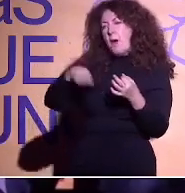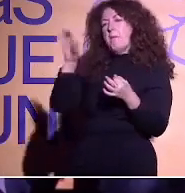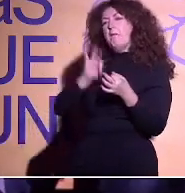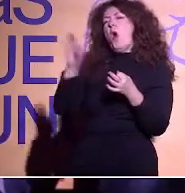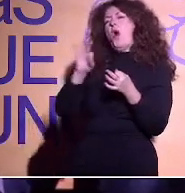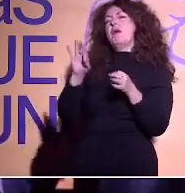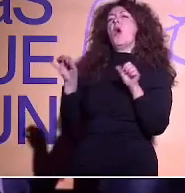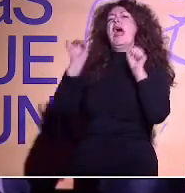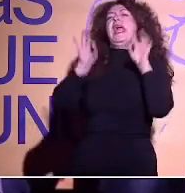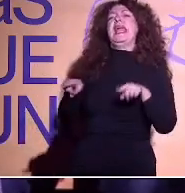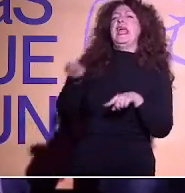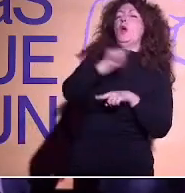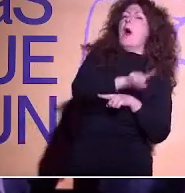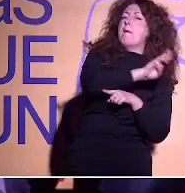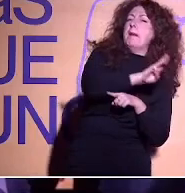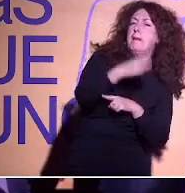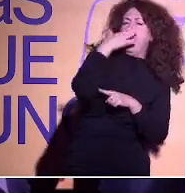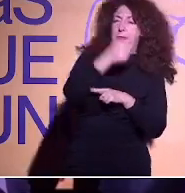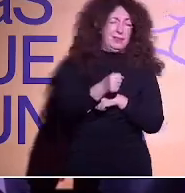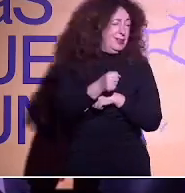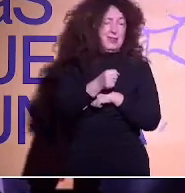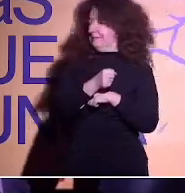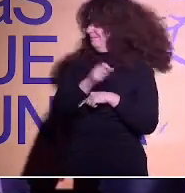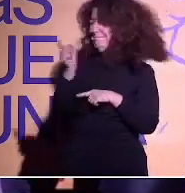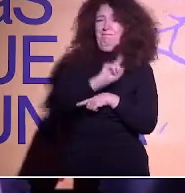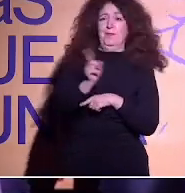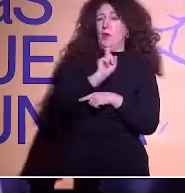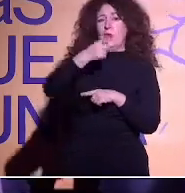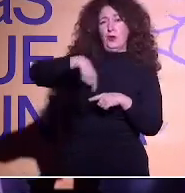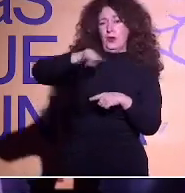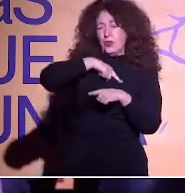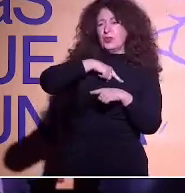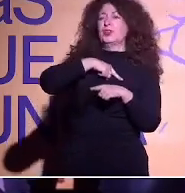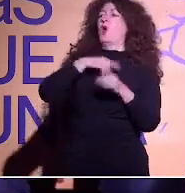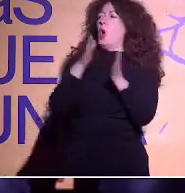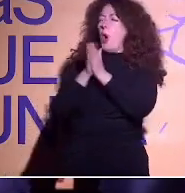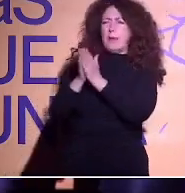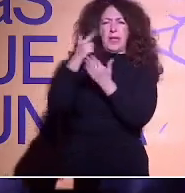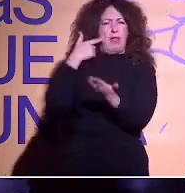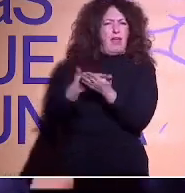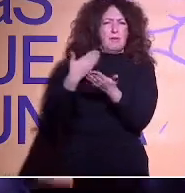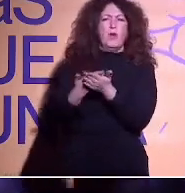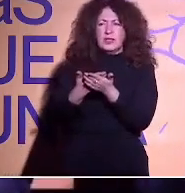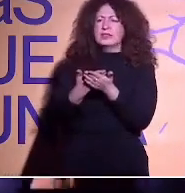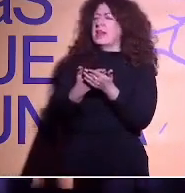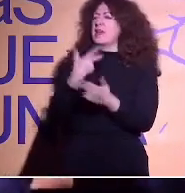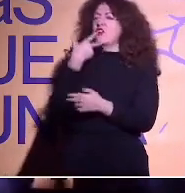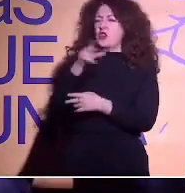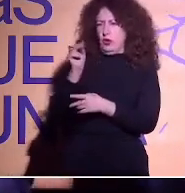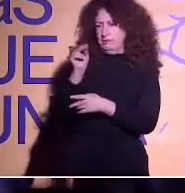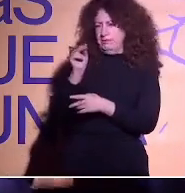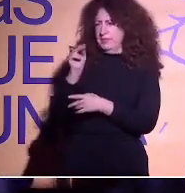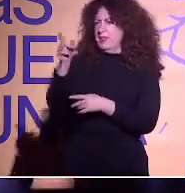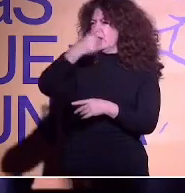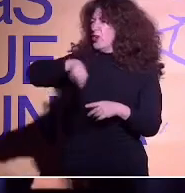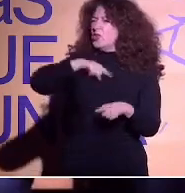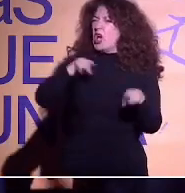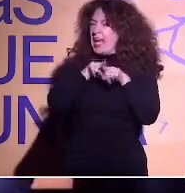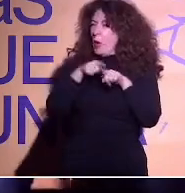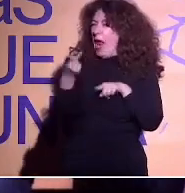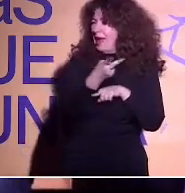era igual que la gente del bipartidismo y no compañeros y compañeras ha vuelto a quedar demostrado que no somos